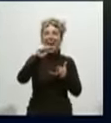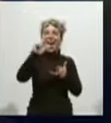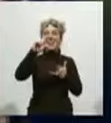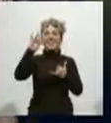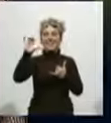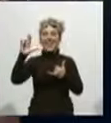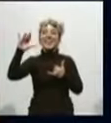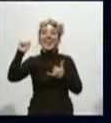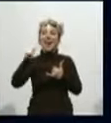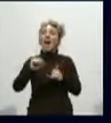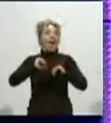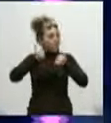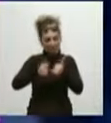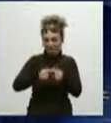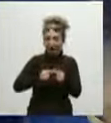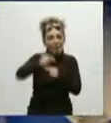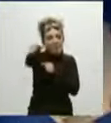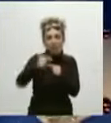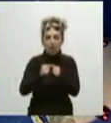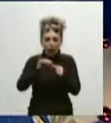Procede a medir, dice, ay, ay, ay, ay, ay, ay, ay, ay,